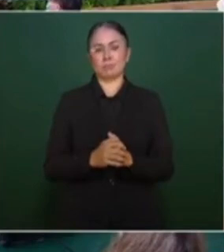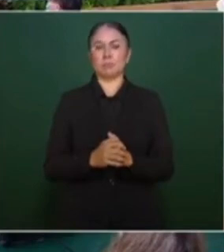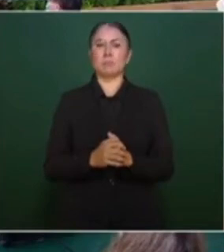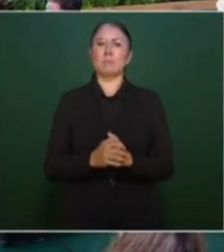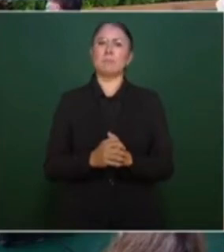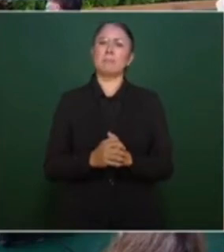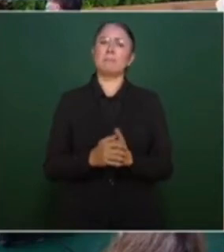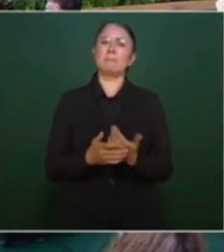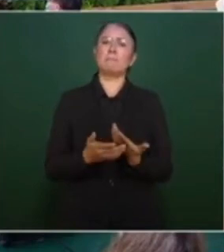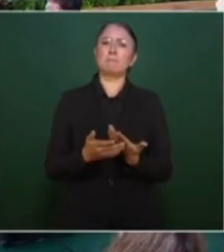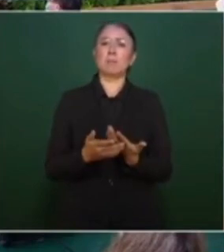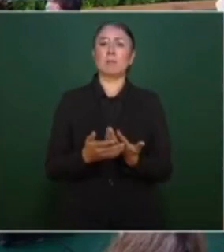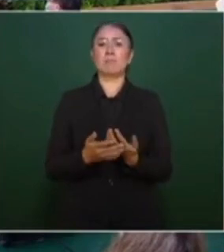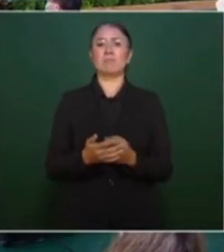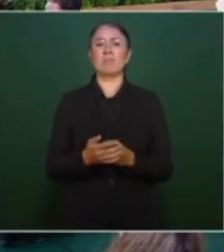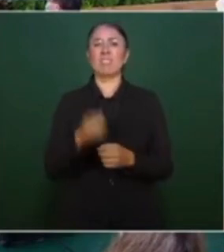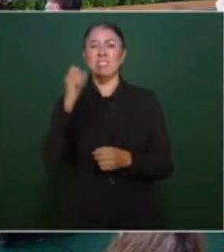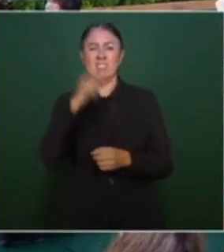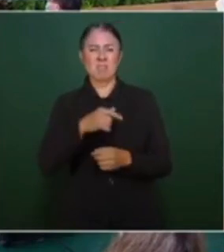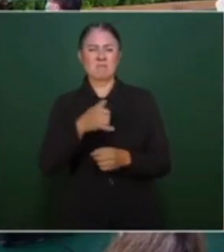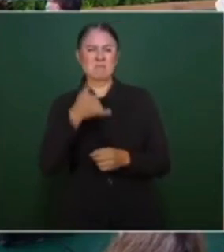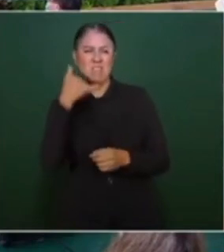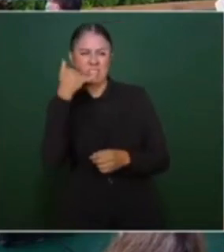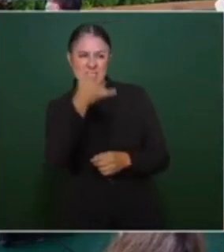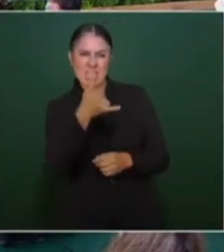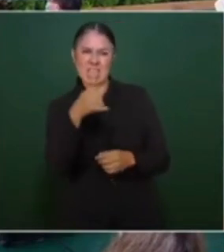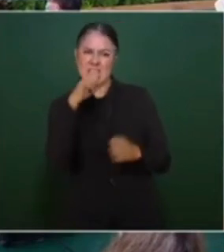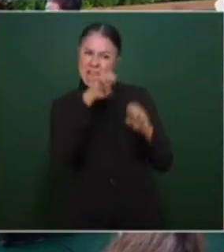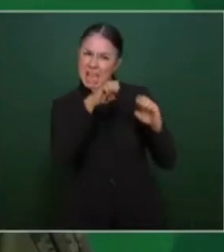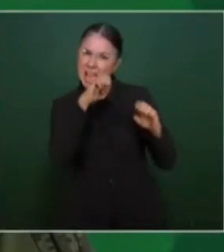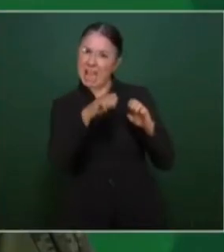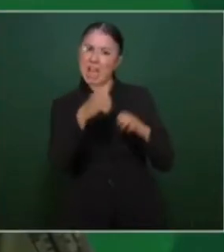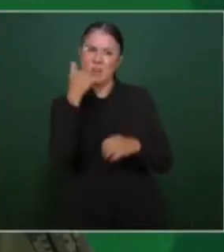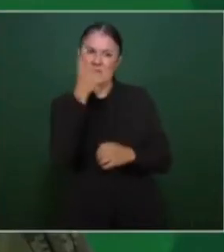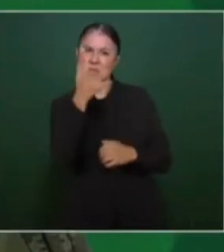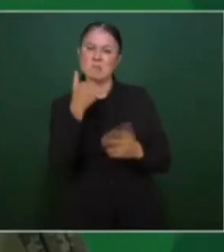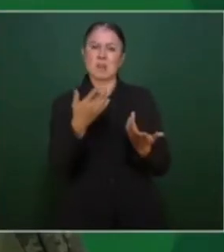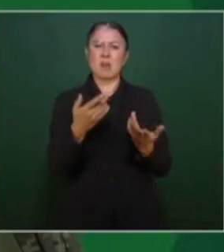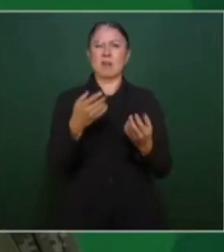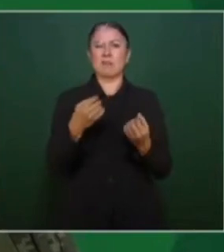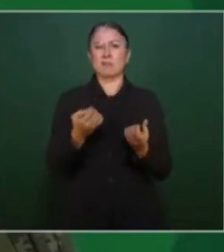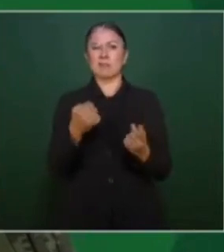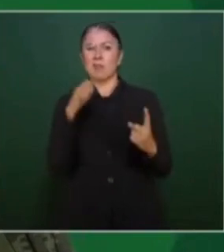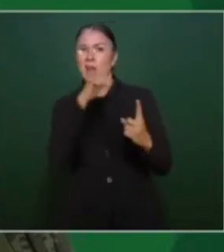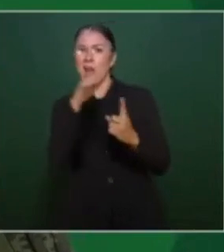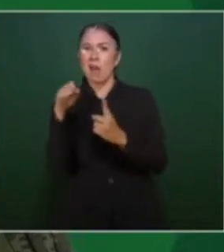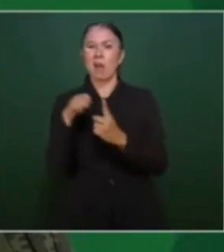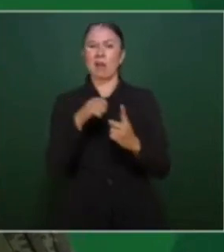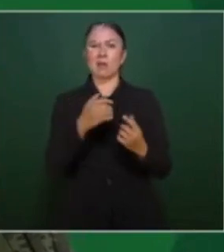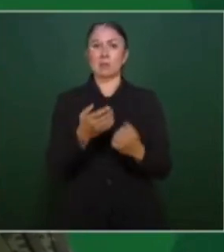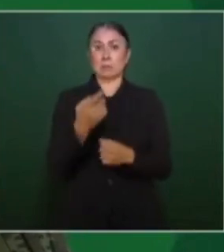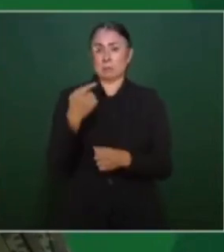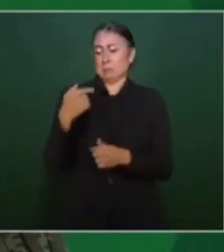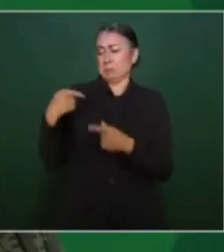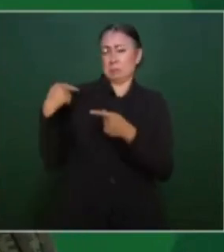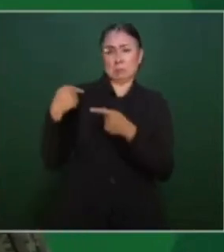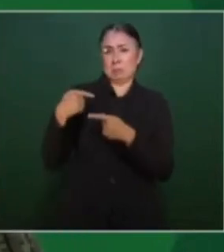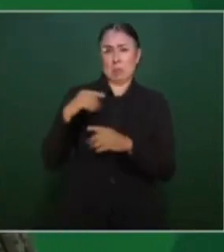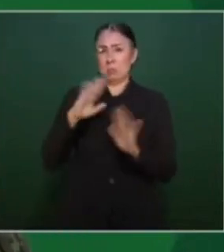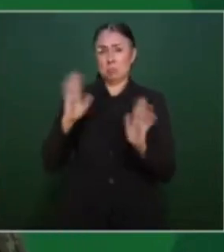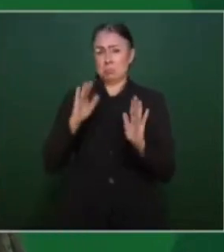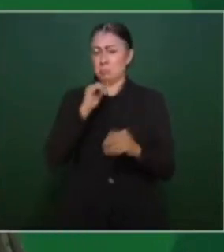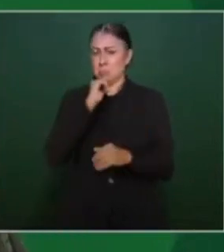extorsión, en octubre no se presentó ningún delito de esta naturaleza.